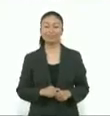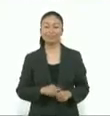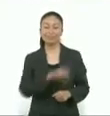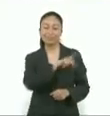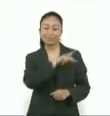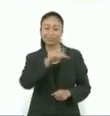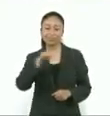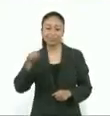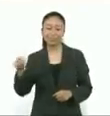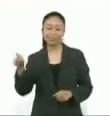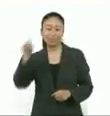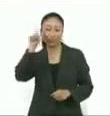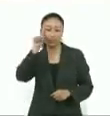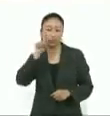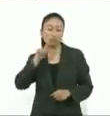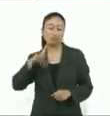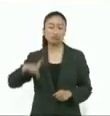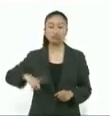nuestras legisladoras,